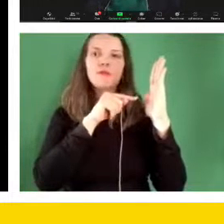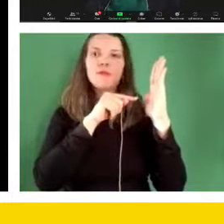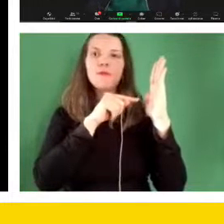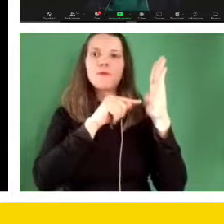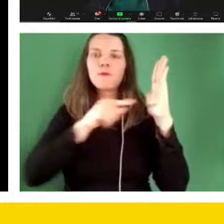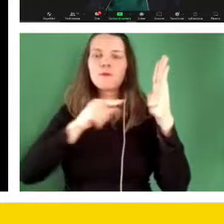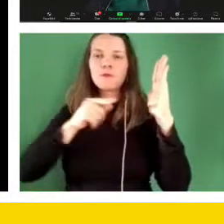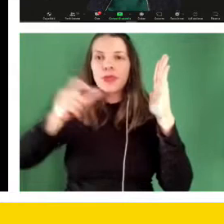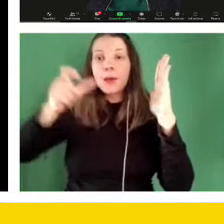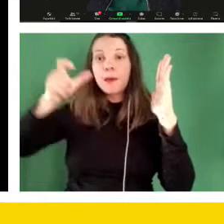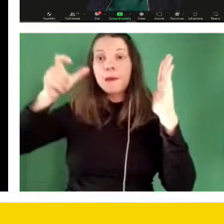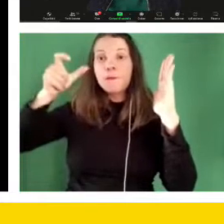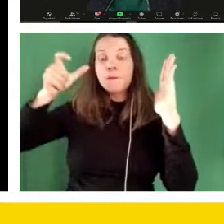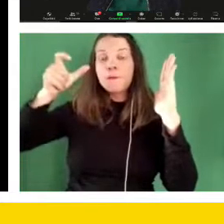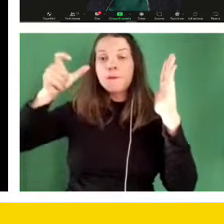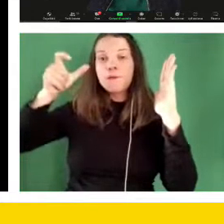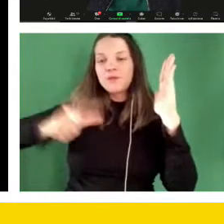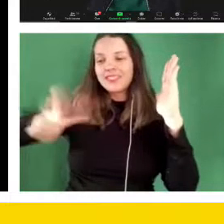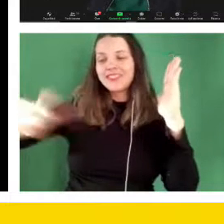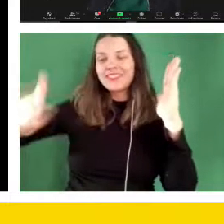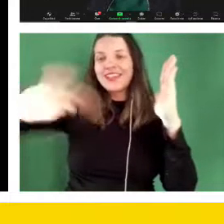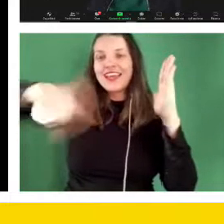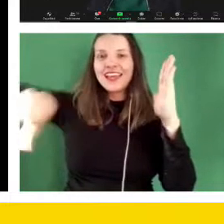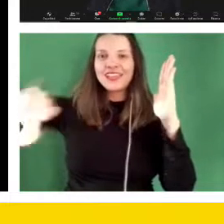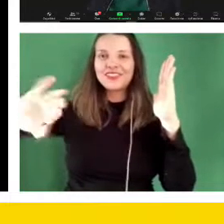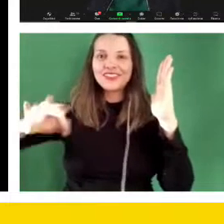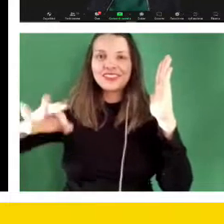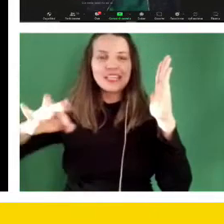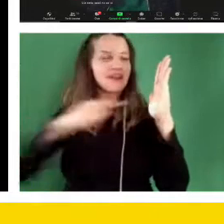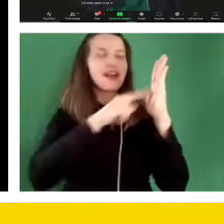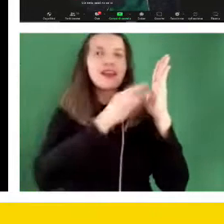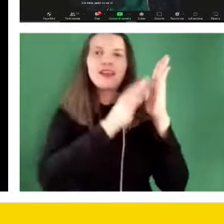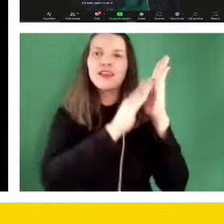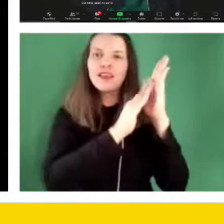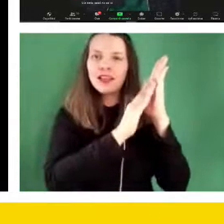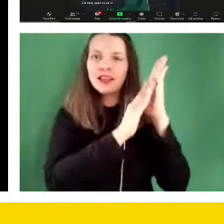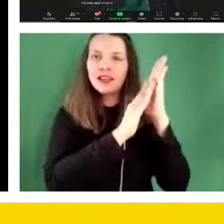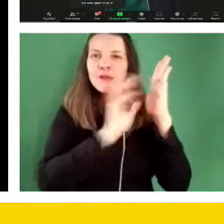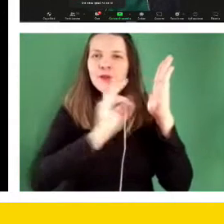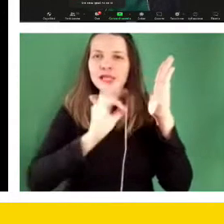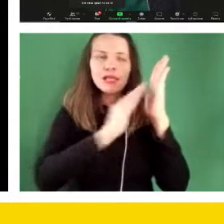saber la ubicación precisa en la que estaban en ese momento.